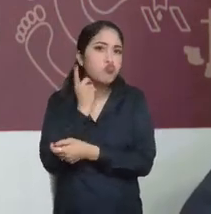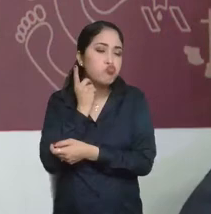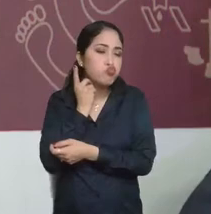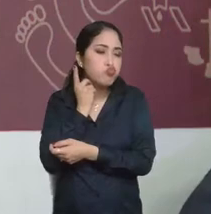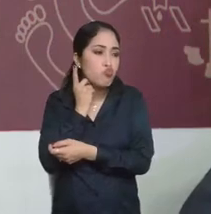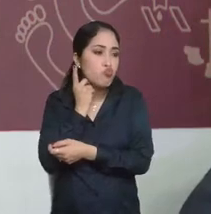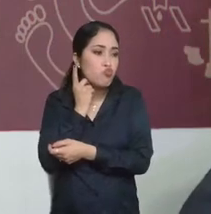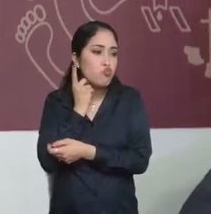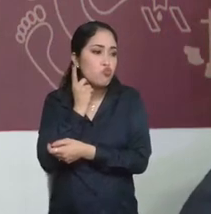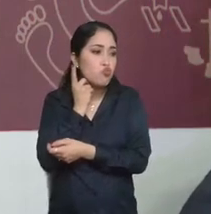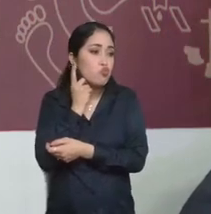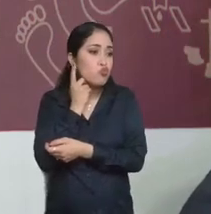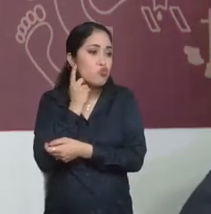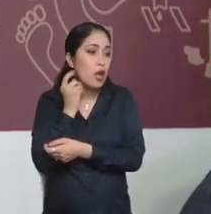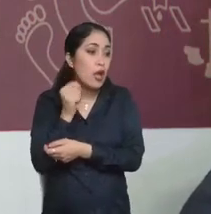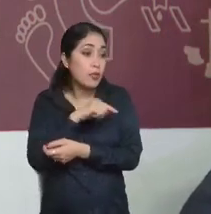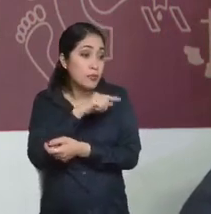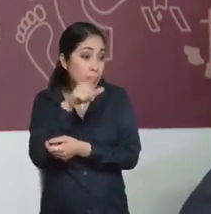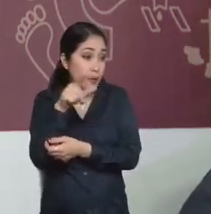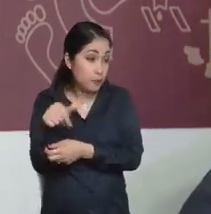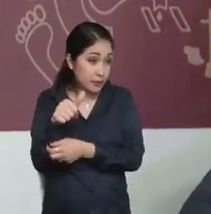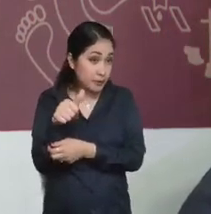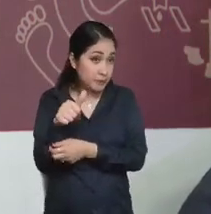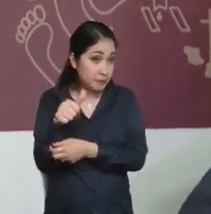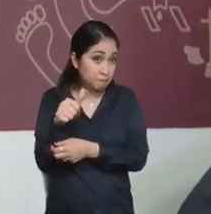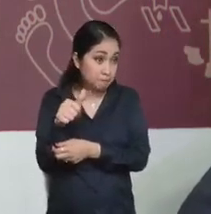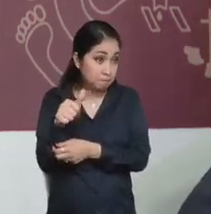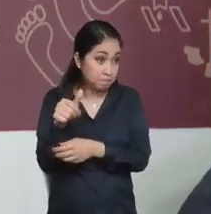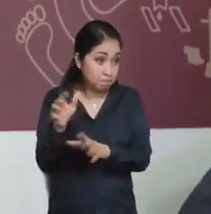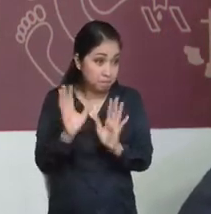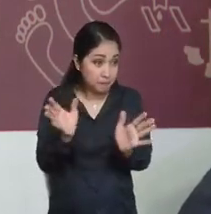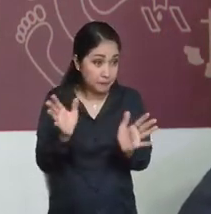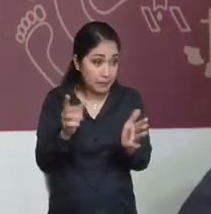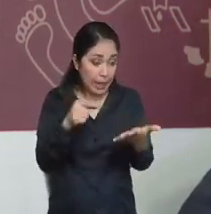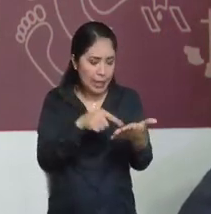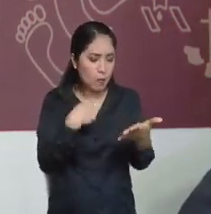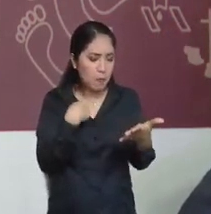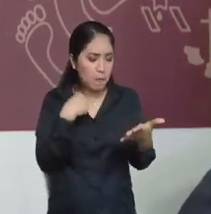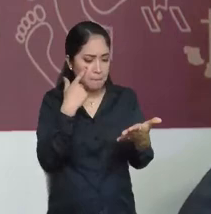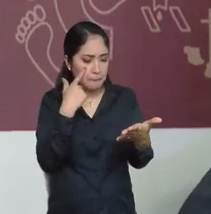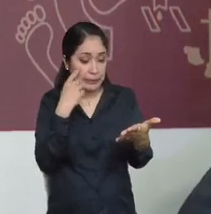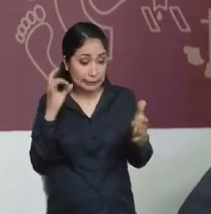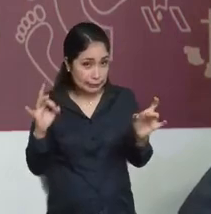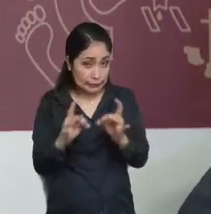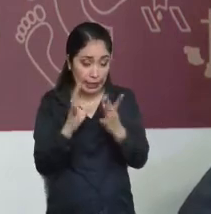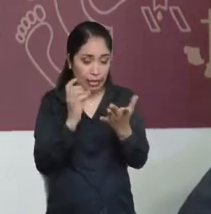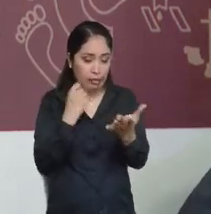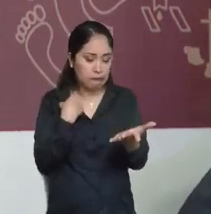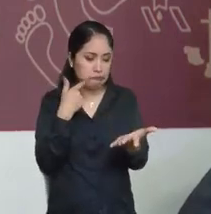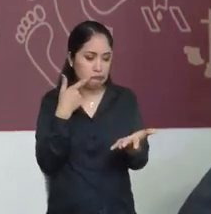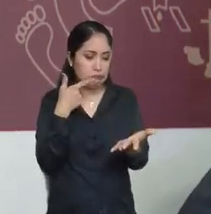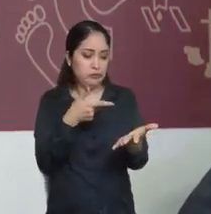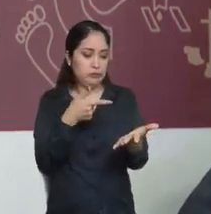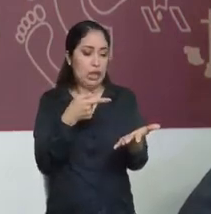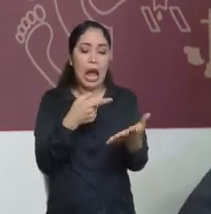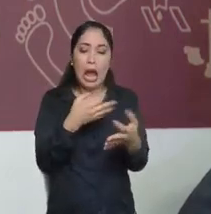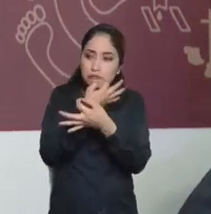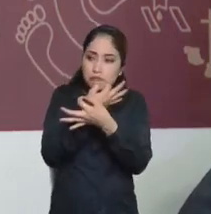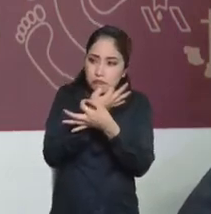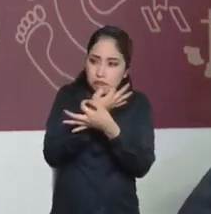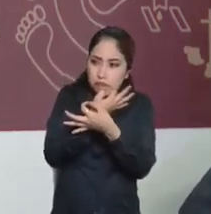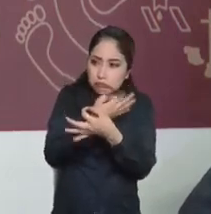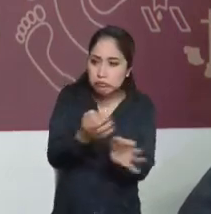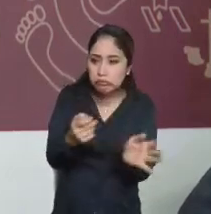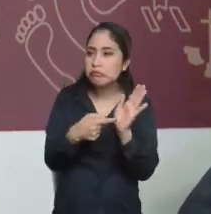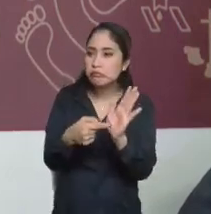si existe alguna cosa que tenga que informar, que investigar, pues se investiga. ¿Y quién investiga?